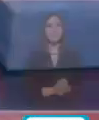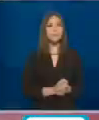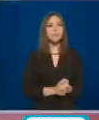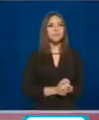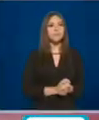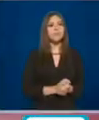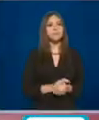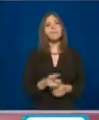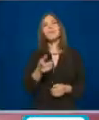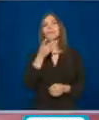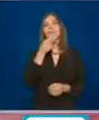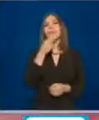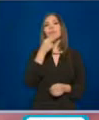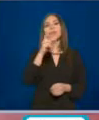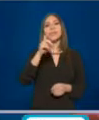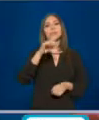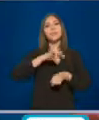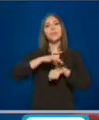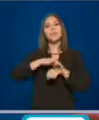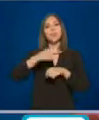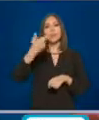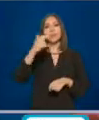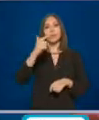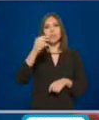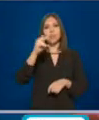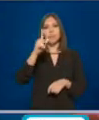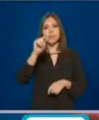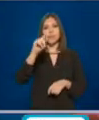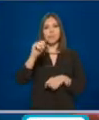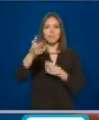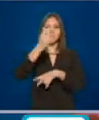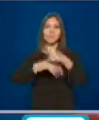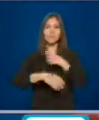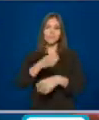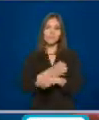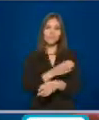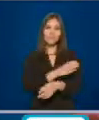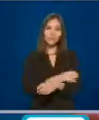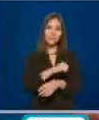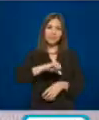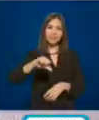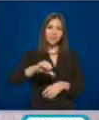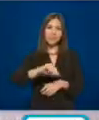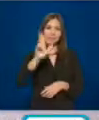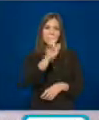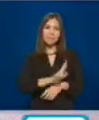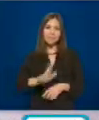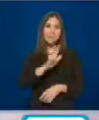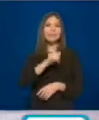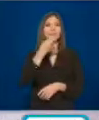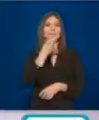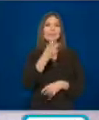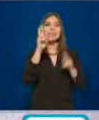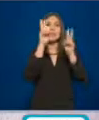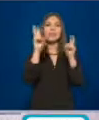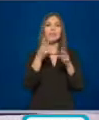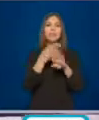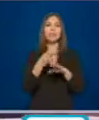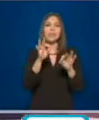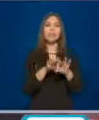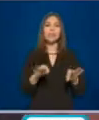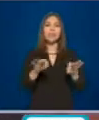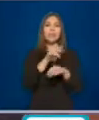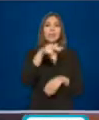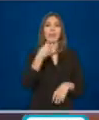Y ya el doctor Hugo Plata nos acompaña en esta mañana de martes, como siempre, con temas muy actuales. Y es que este virus Coxsackie ha tenido